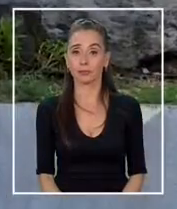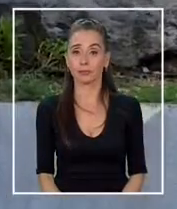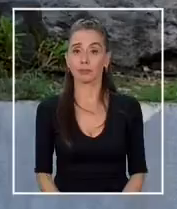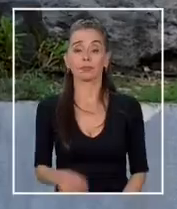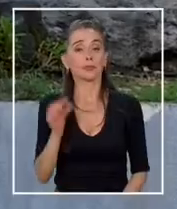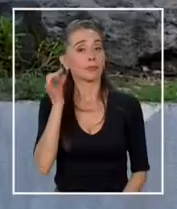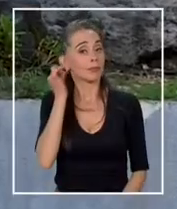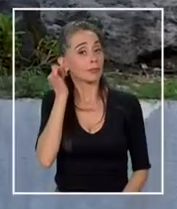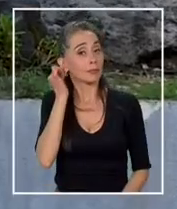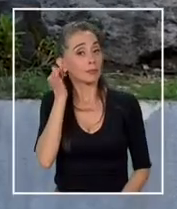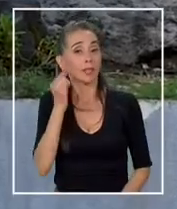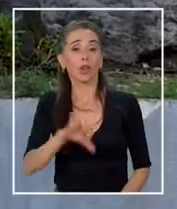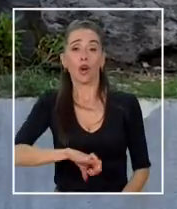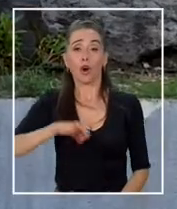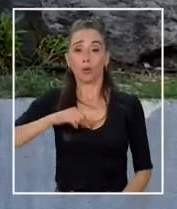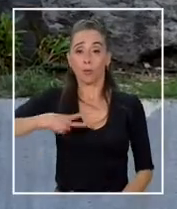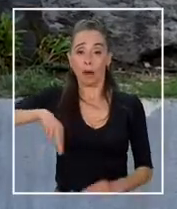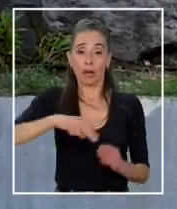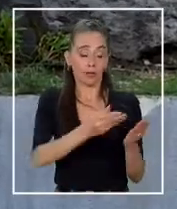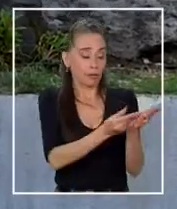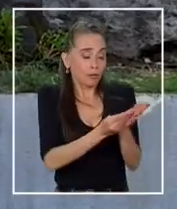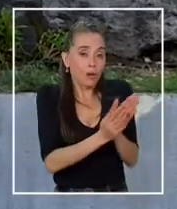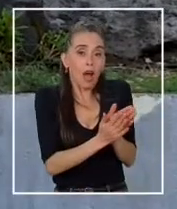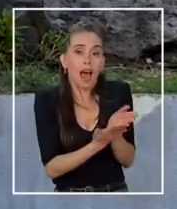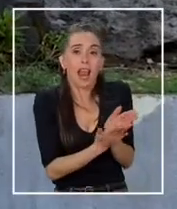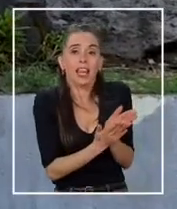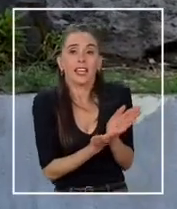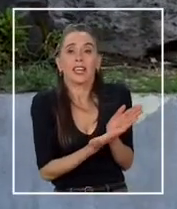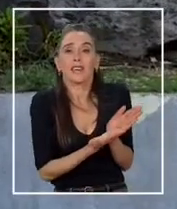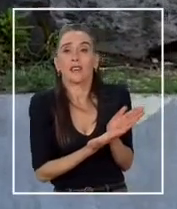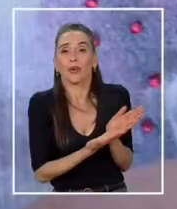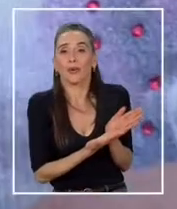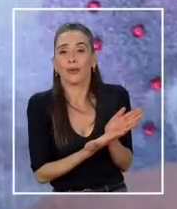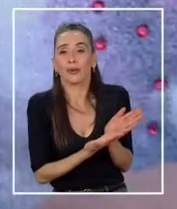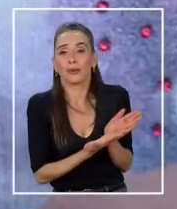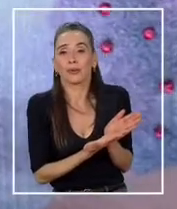Es un orgullo para nosotros tener este libro.